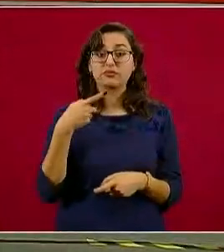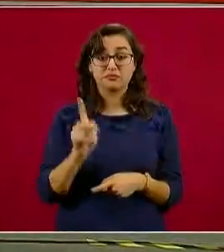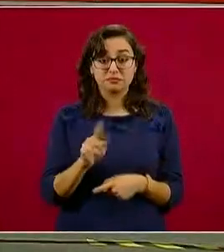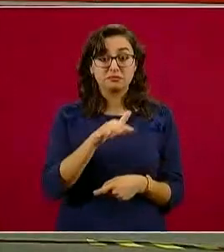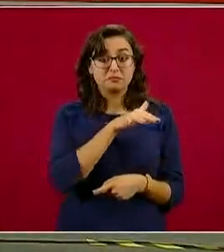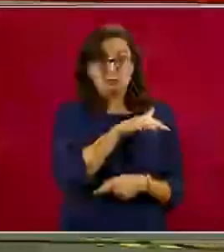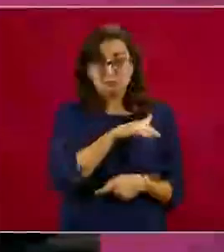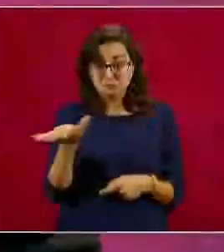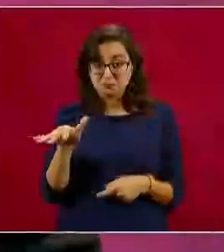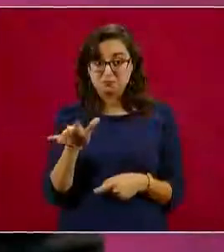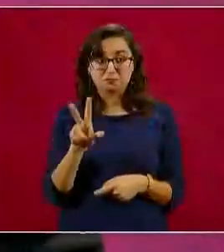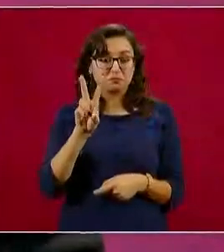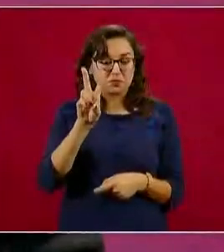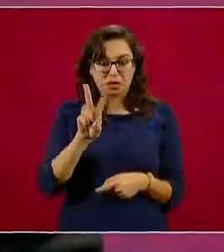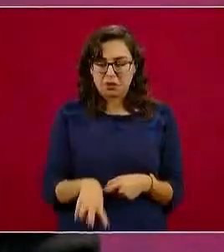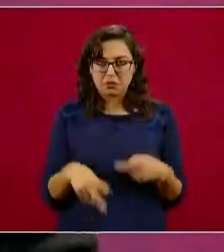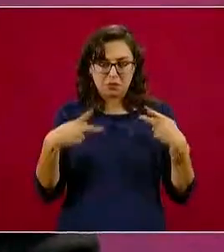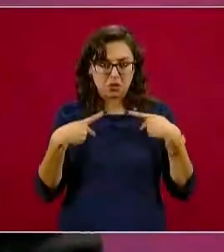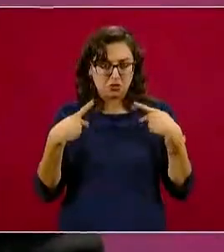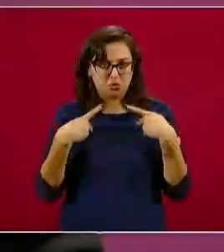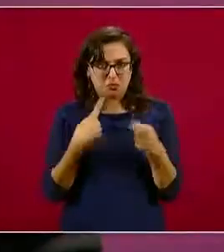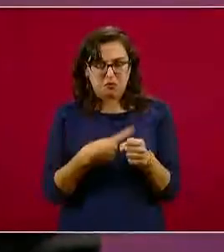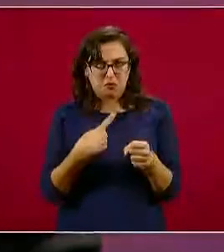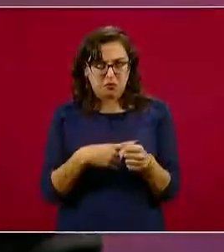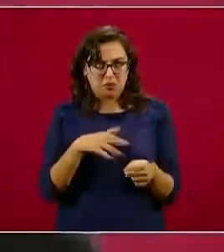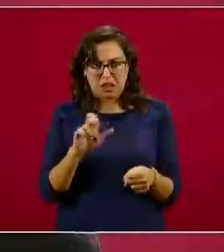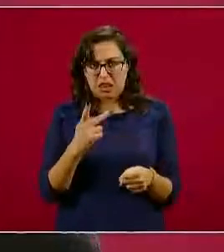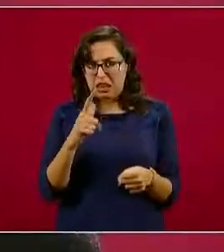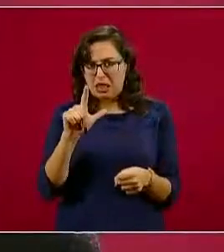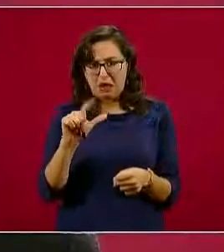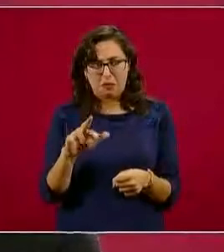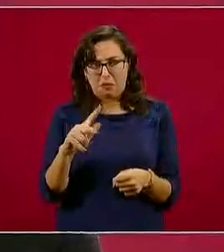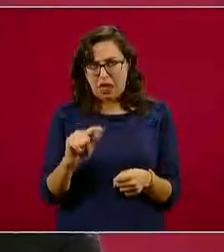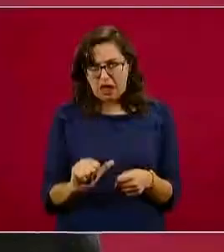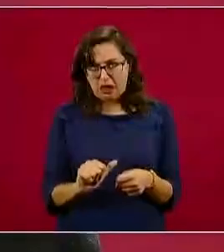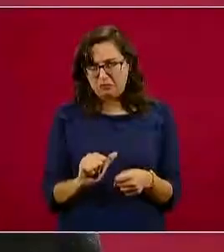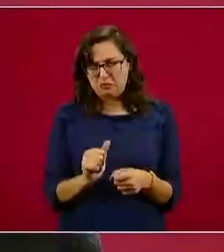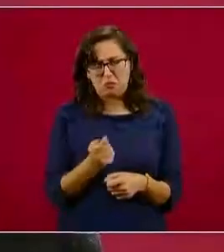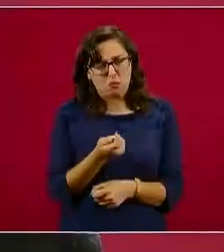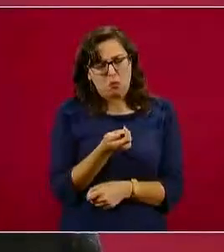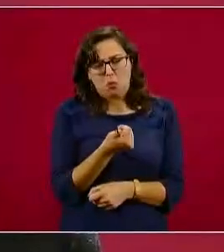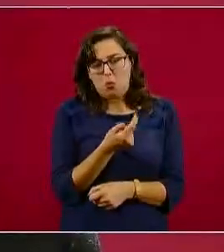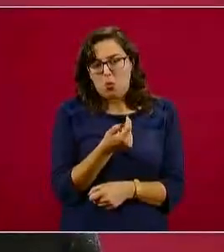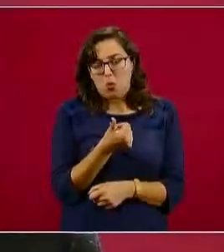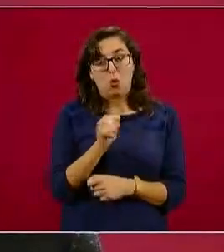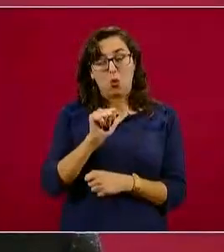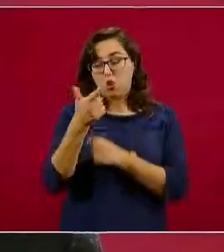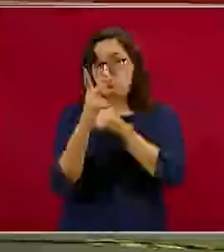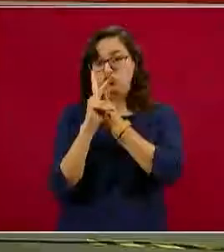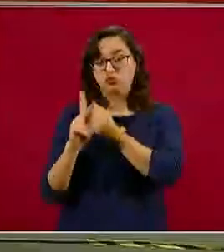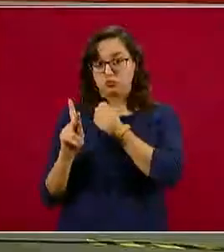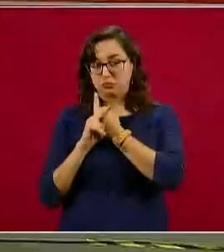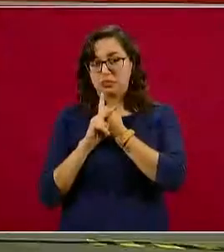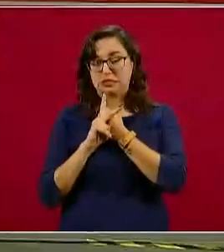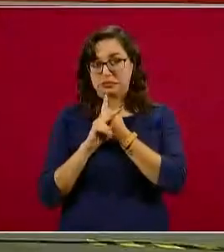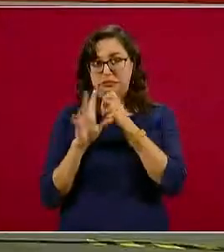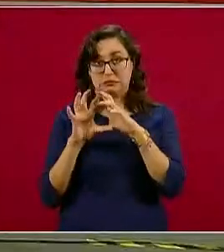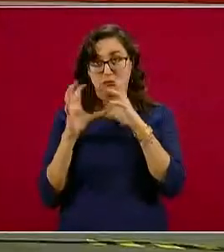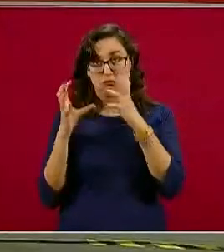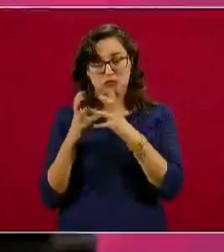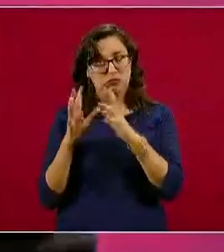tenemos muy poca carga de lepra en México comparado con otros países de la región y no se diga del